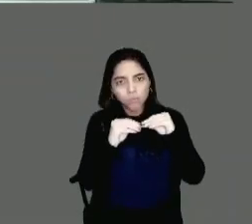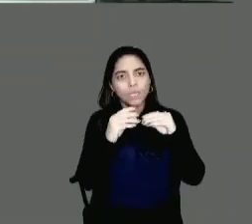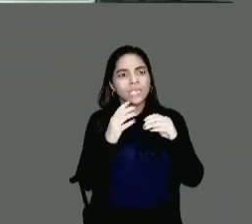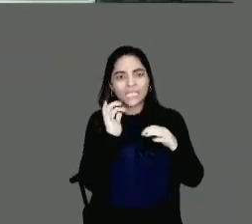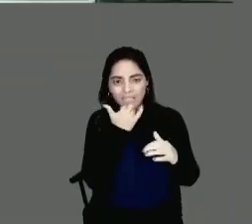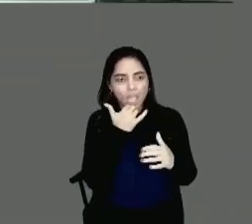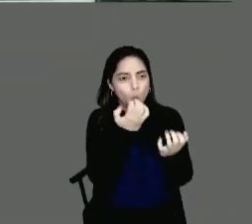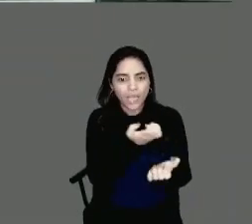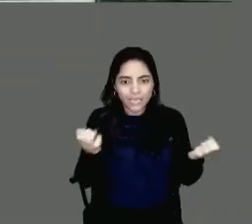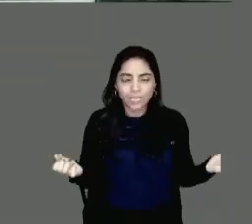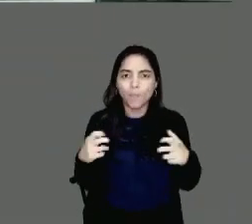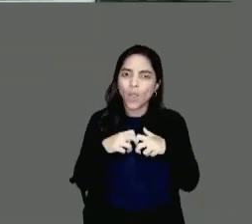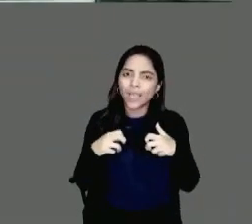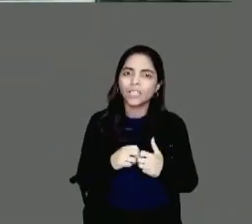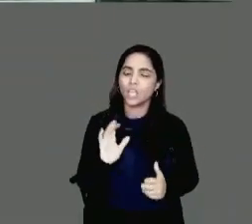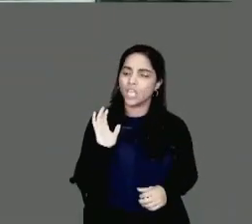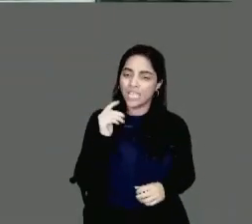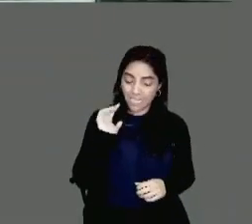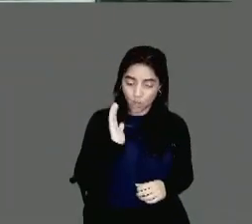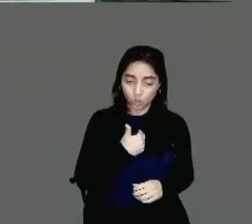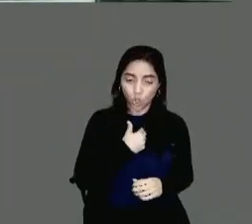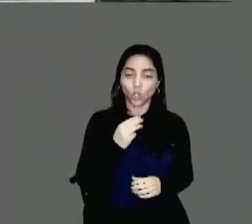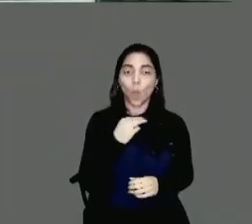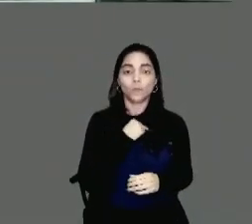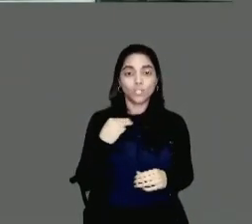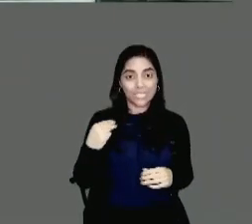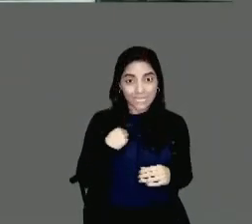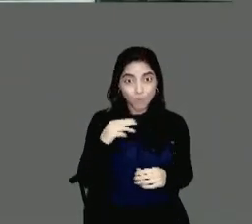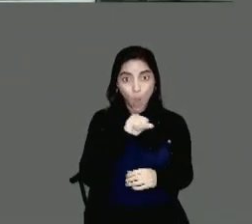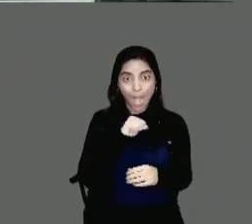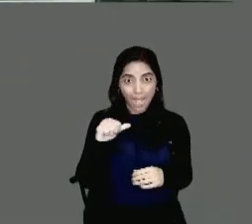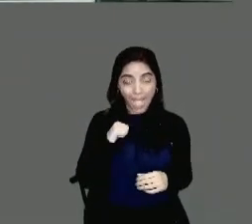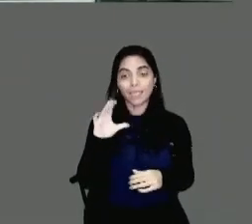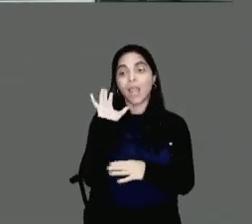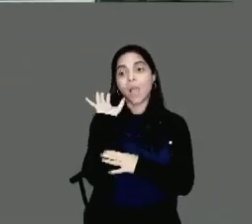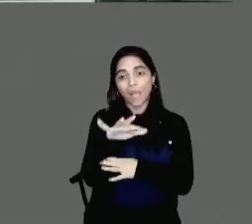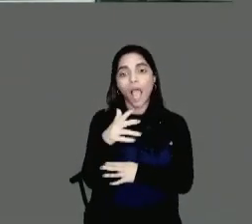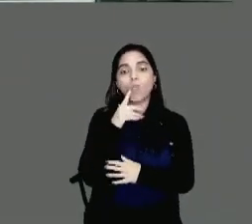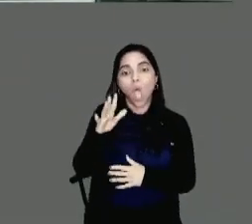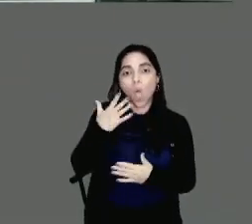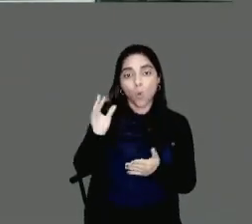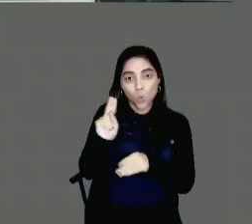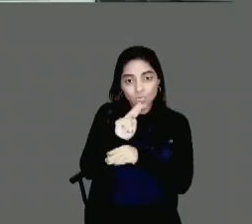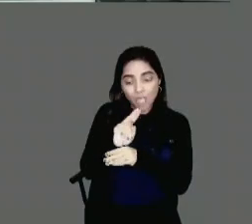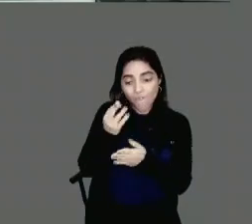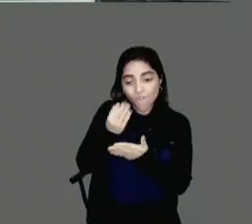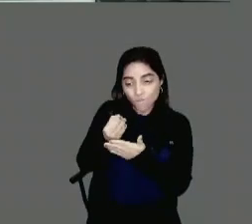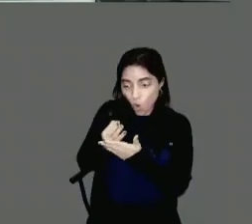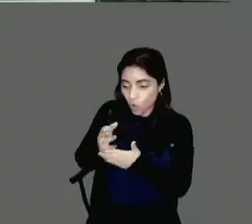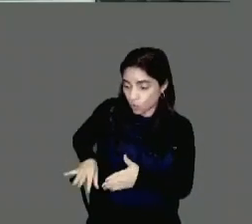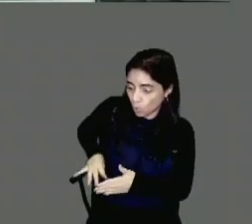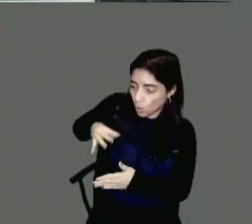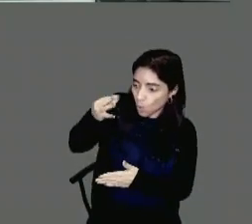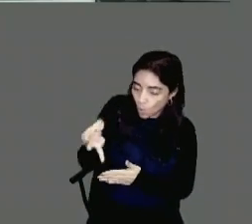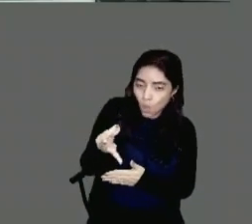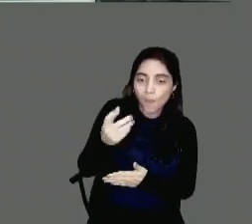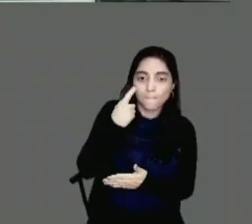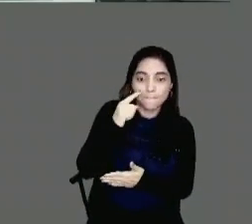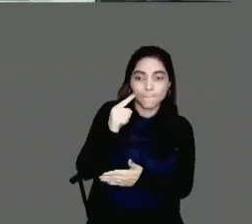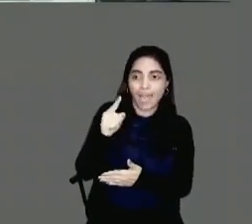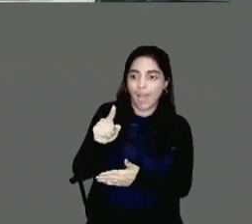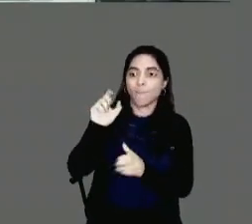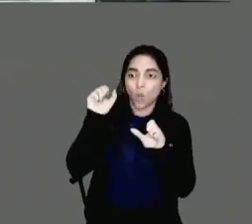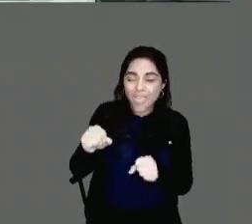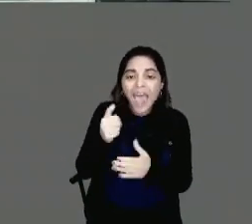nos han obligado a los gobiernos municipales a tener que hacer proyectos utilizando fondos harpa y otr y otros fondos municipales